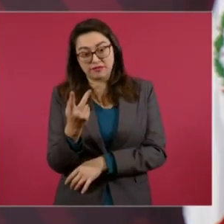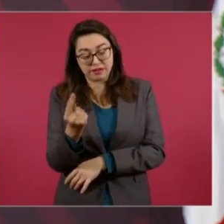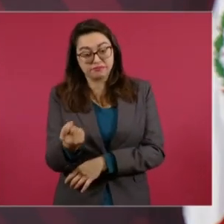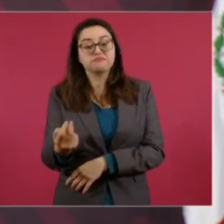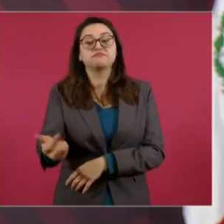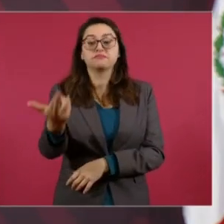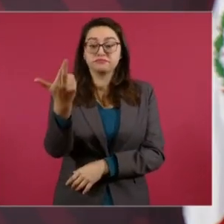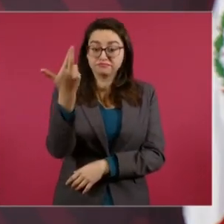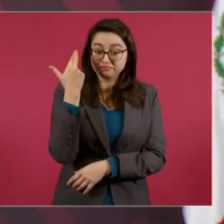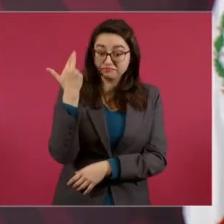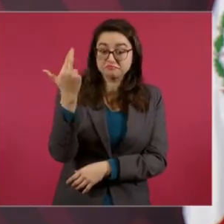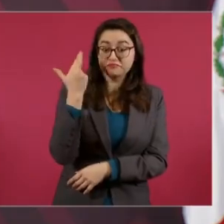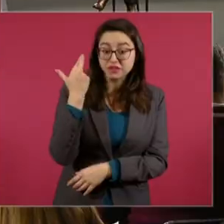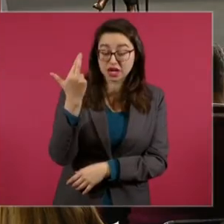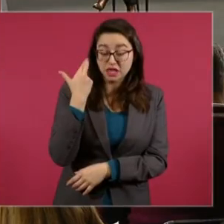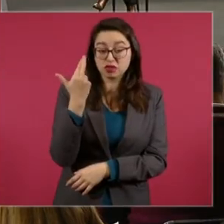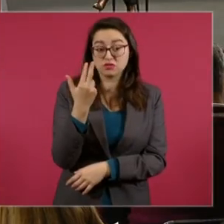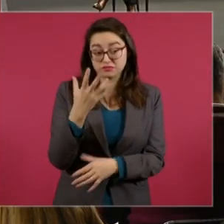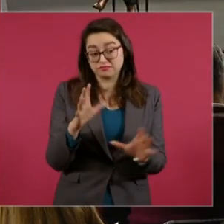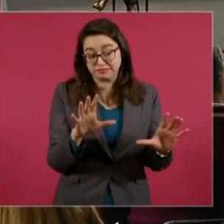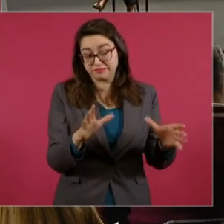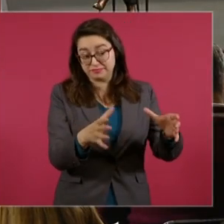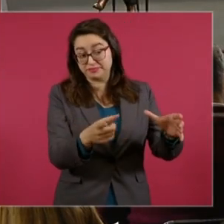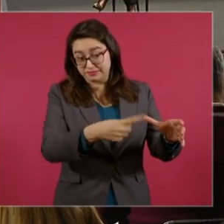comunicación o de manipulación.